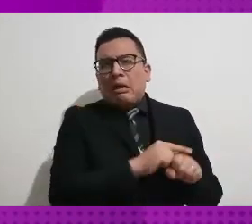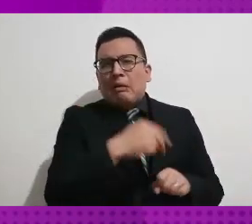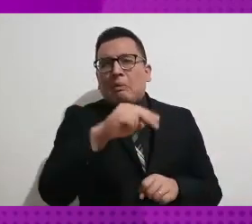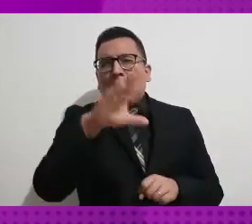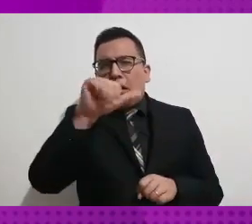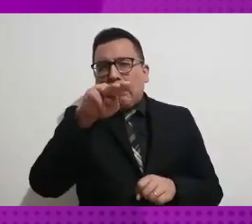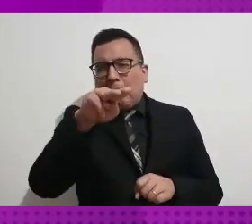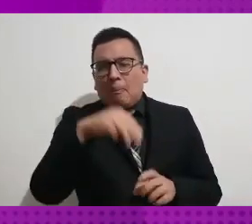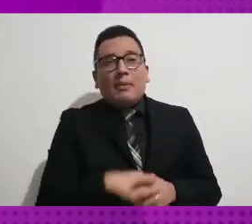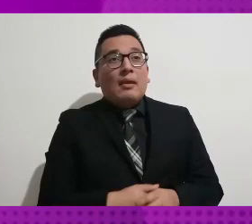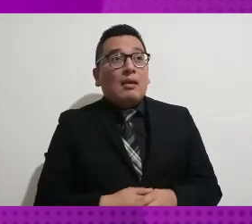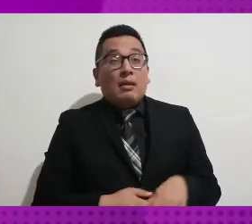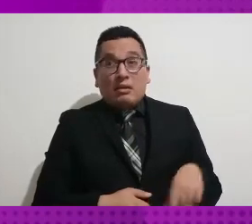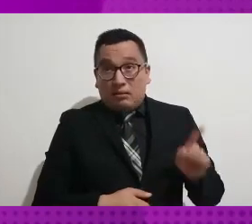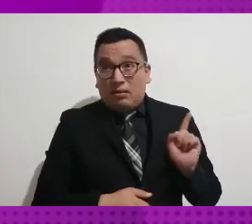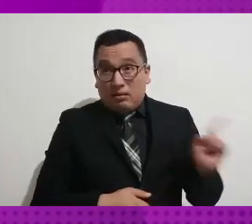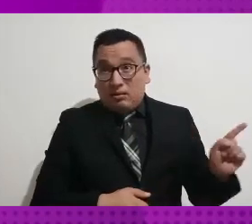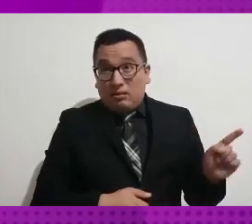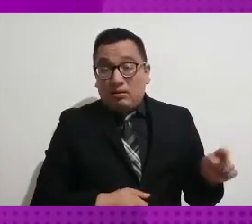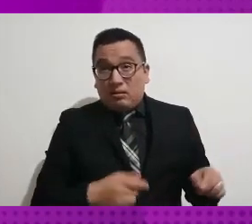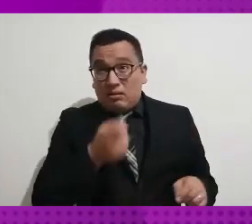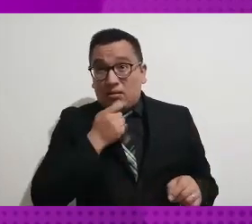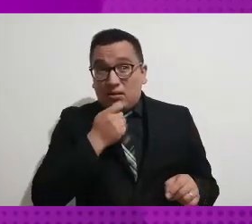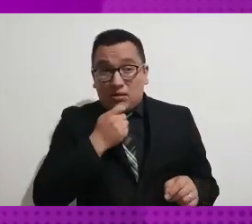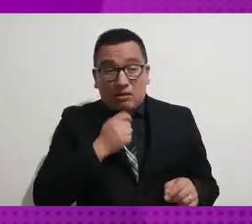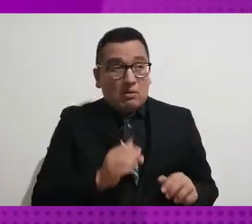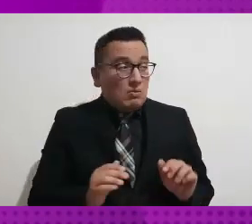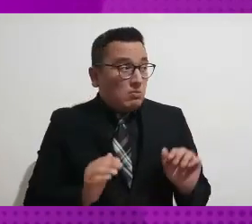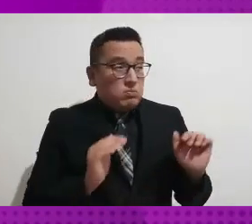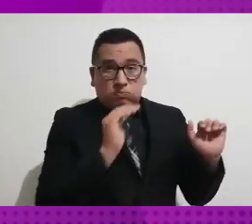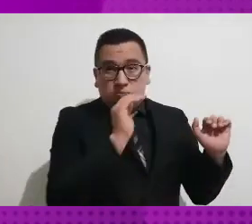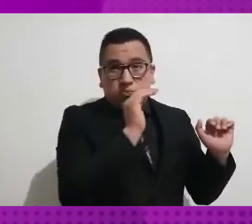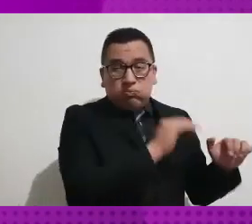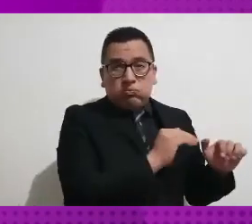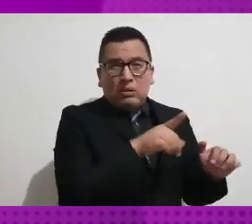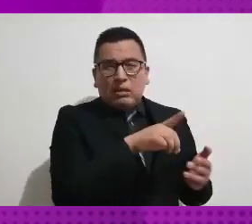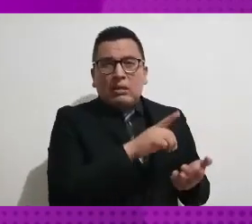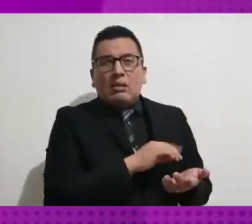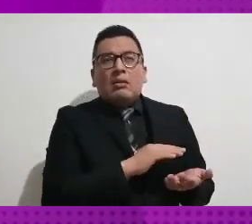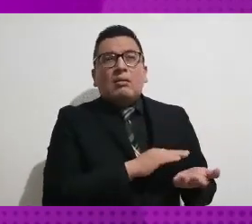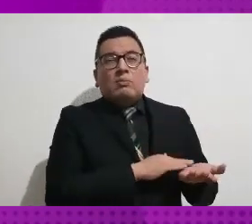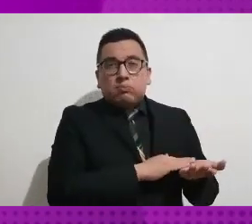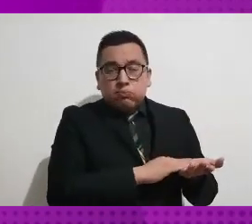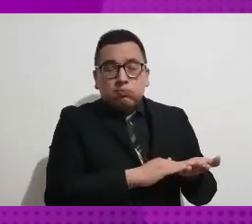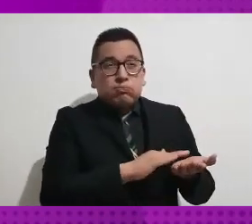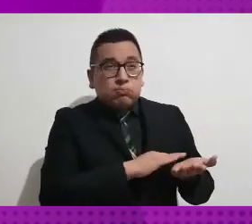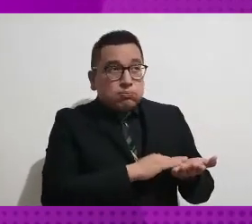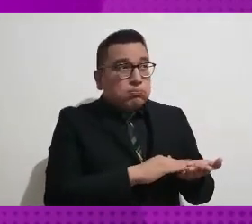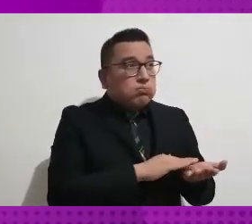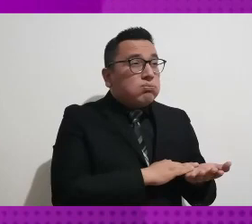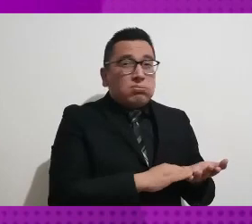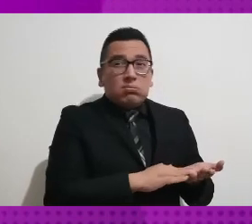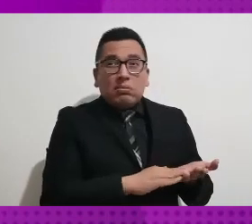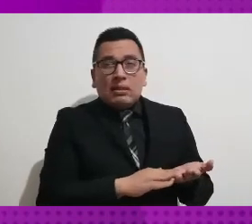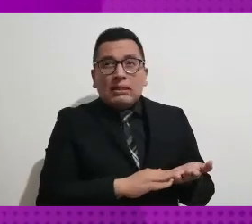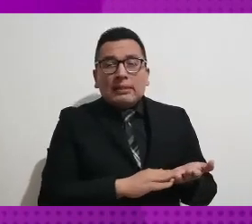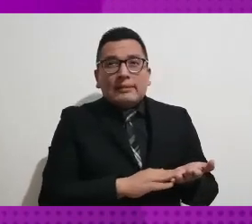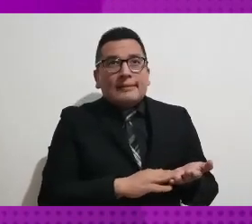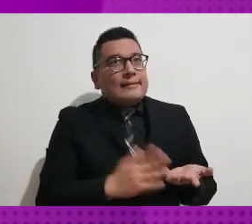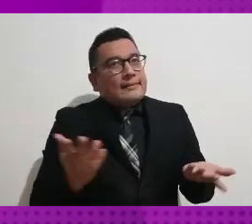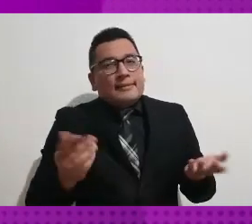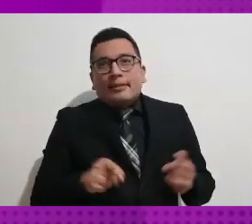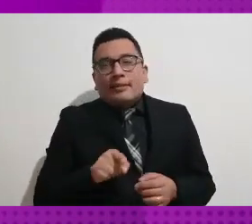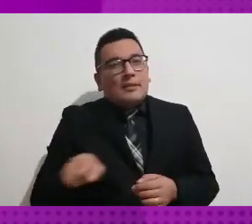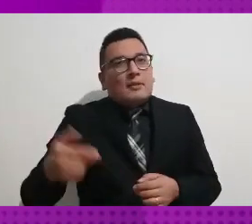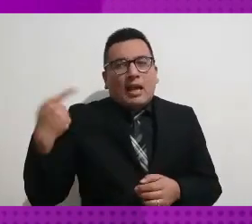a incluir a una escuela regular. Entonces, yo pienso que sí necesitamos generar nuestras propias